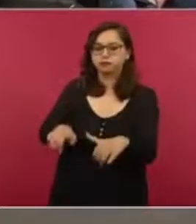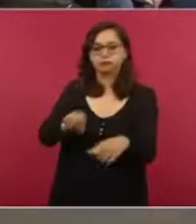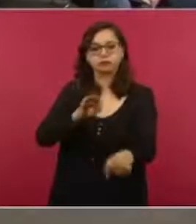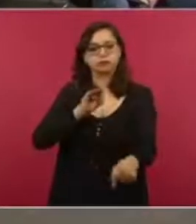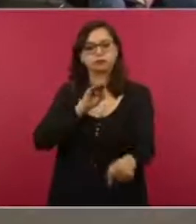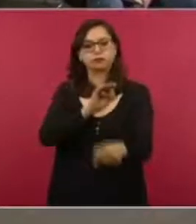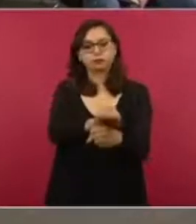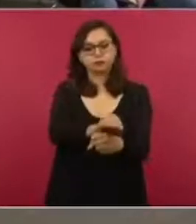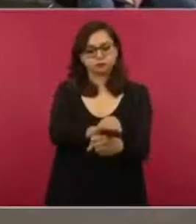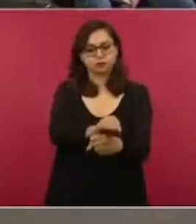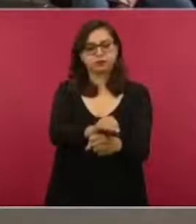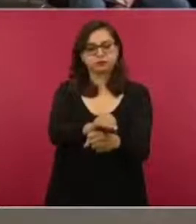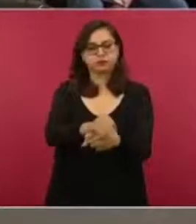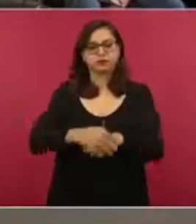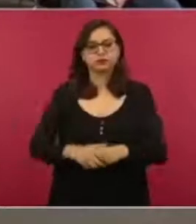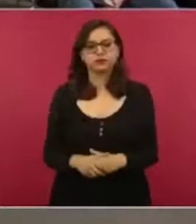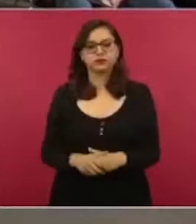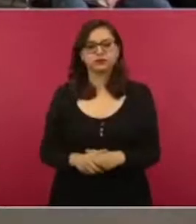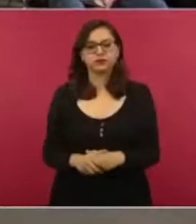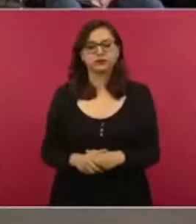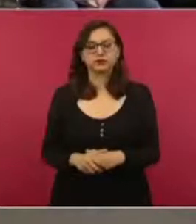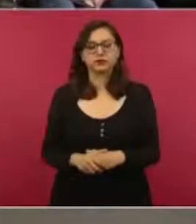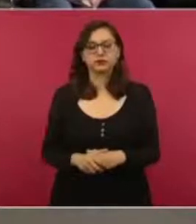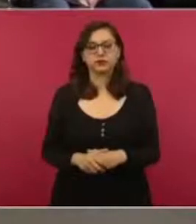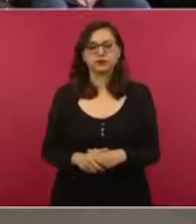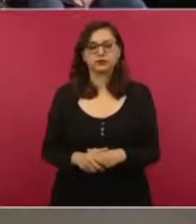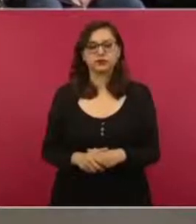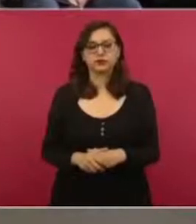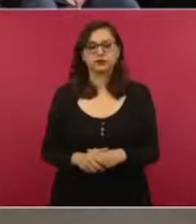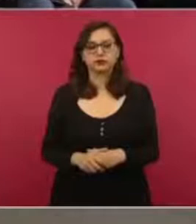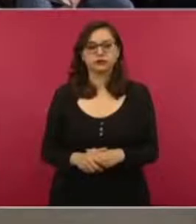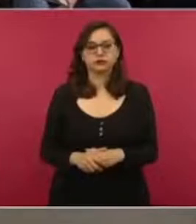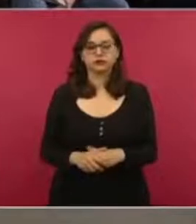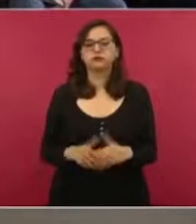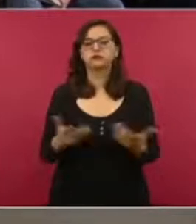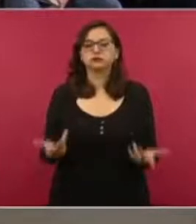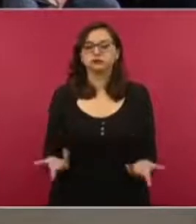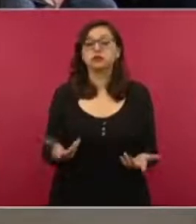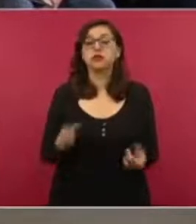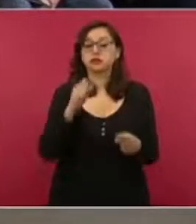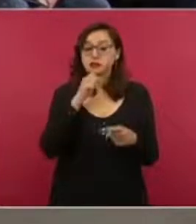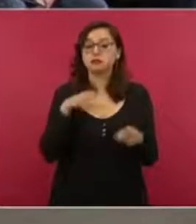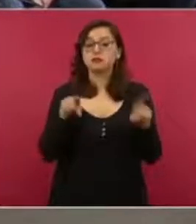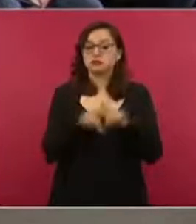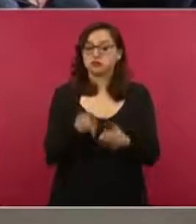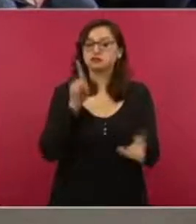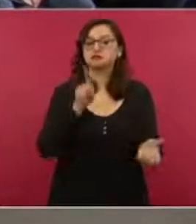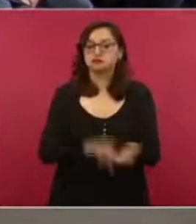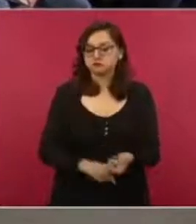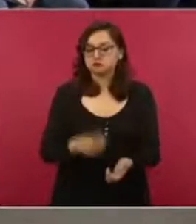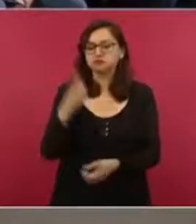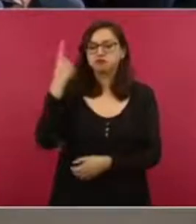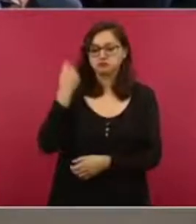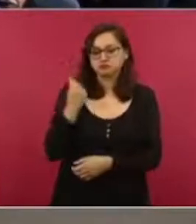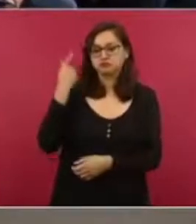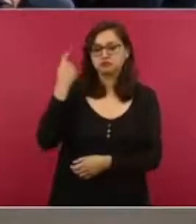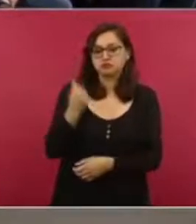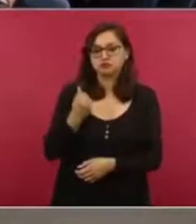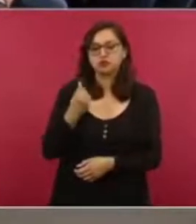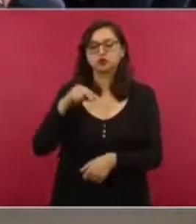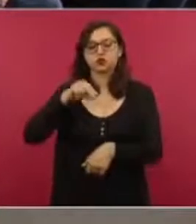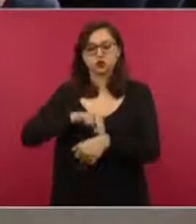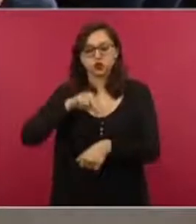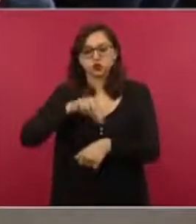el Instituto Mexicano del Seguro Social, que va a incluir pensiones y va a incluir atención